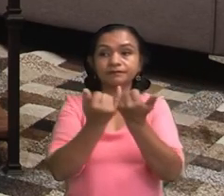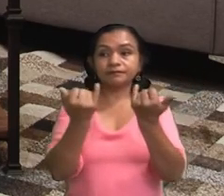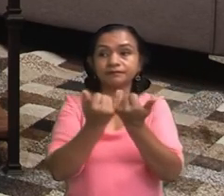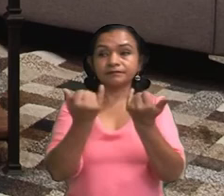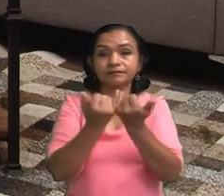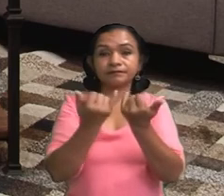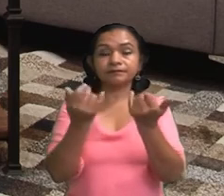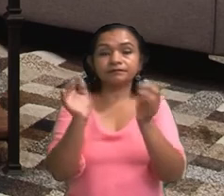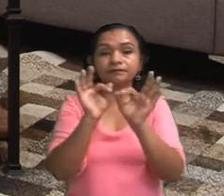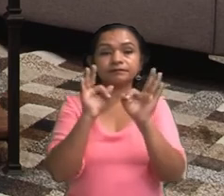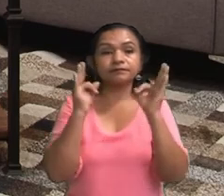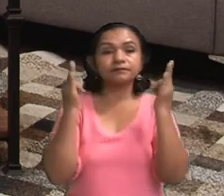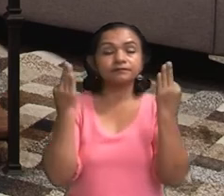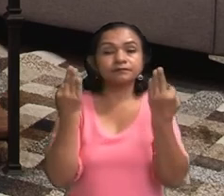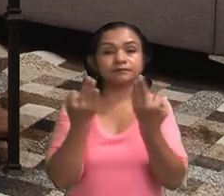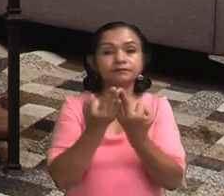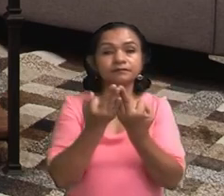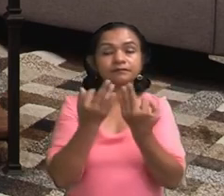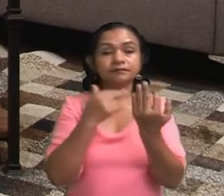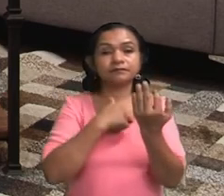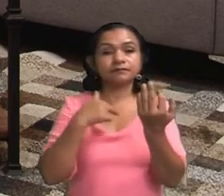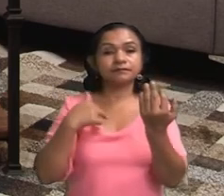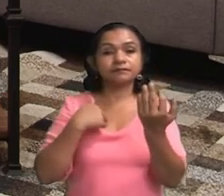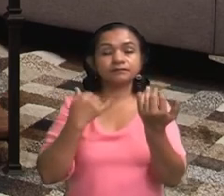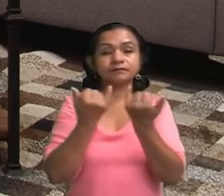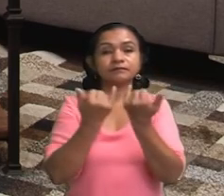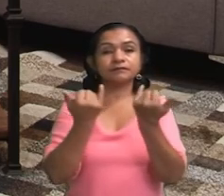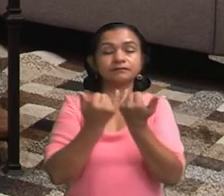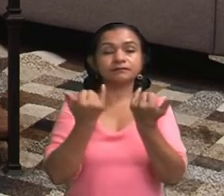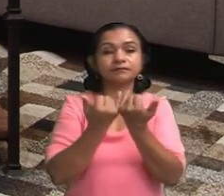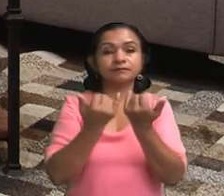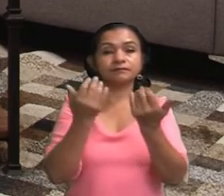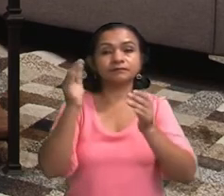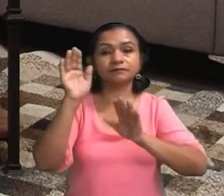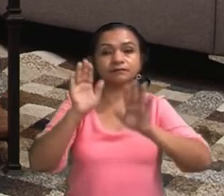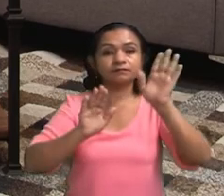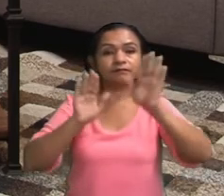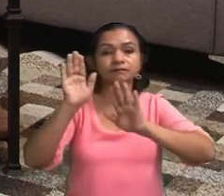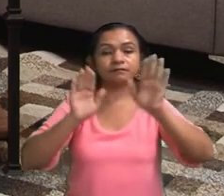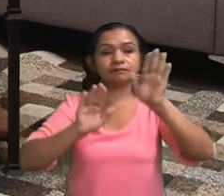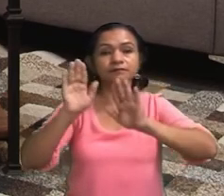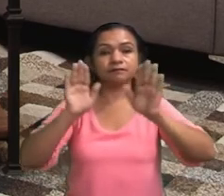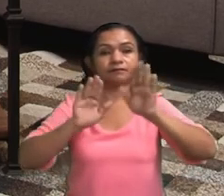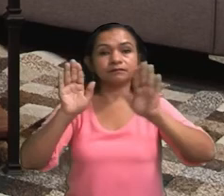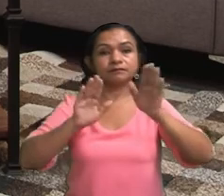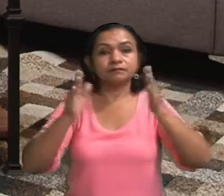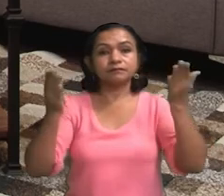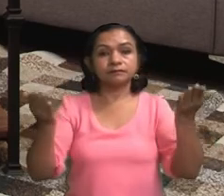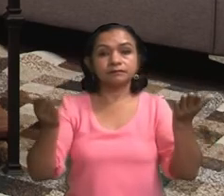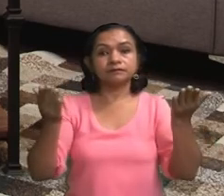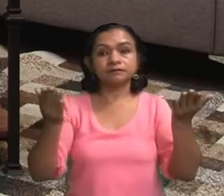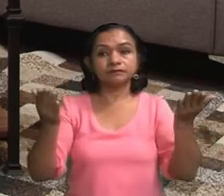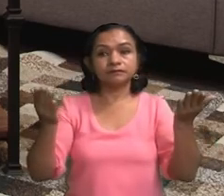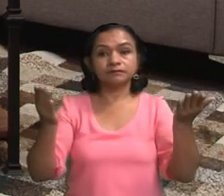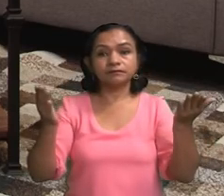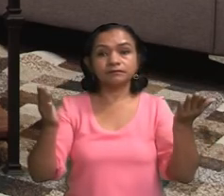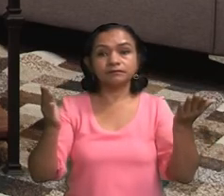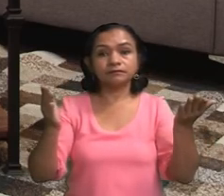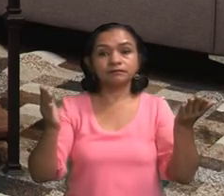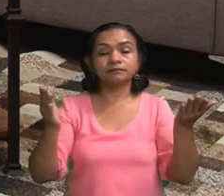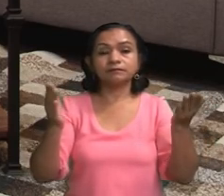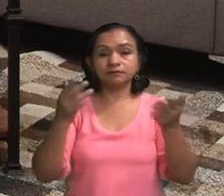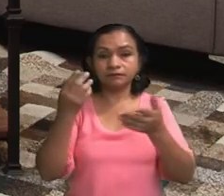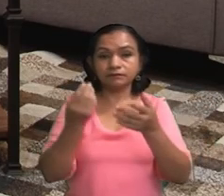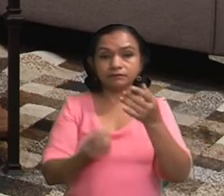producción familiar campesina. Participa el hombre, participa la mujer y participan los niños. Entonces ese es el